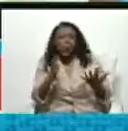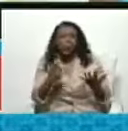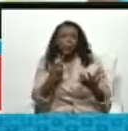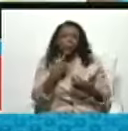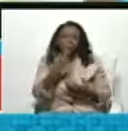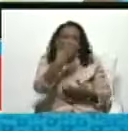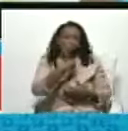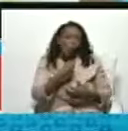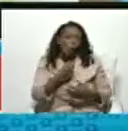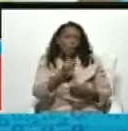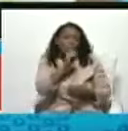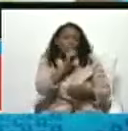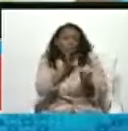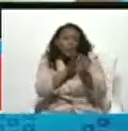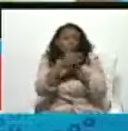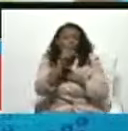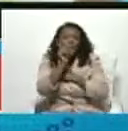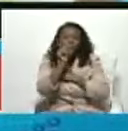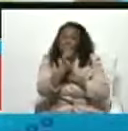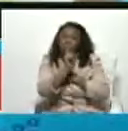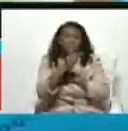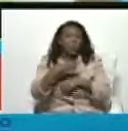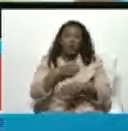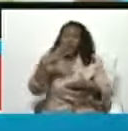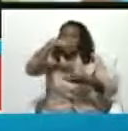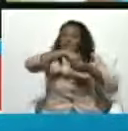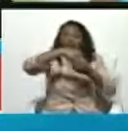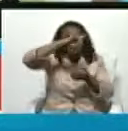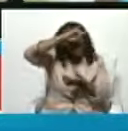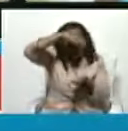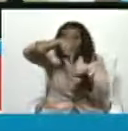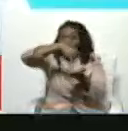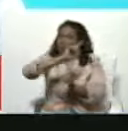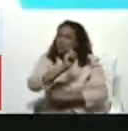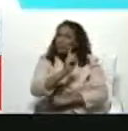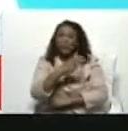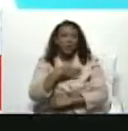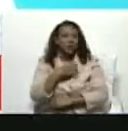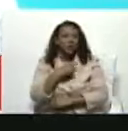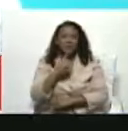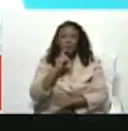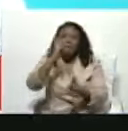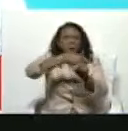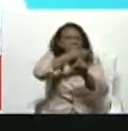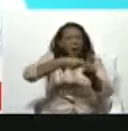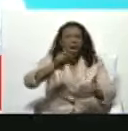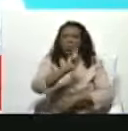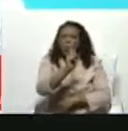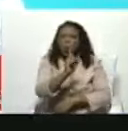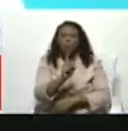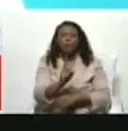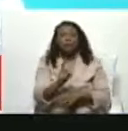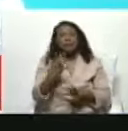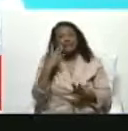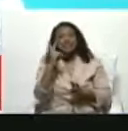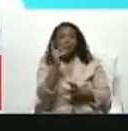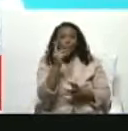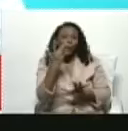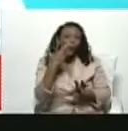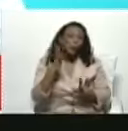Empecé escondido a mi papá porque mi papá no quería que yo bailara. Ajá. Primero eso.